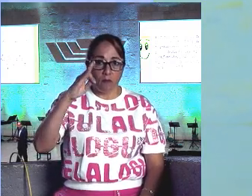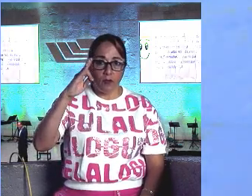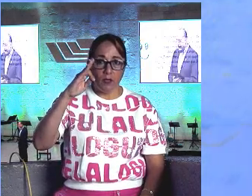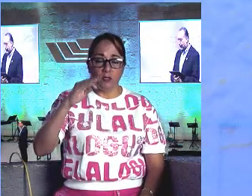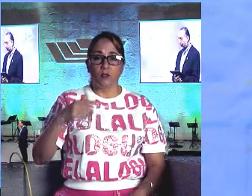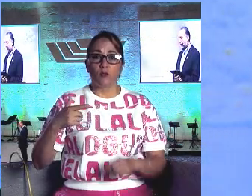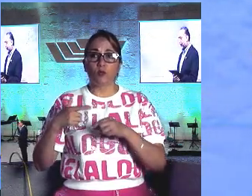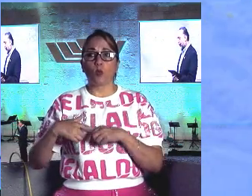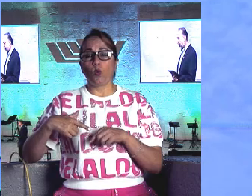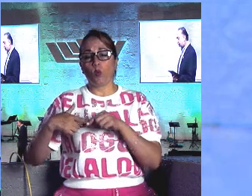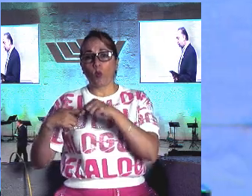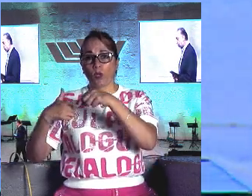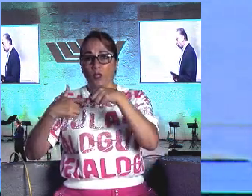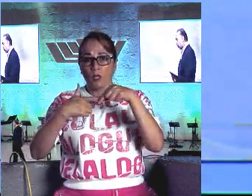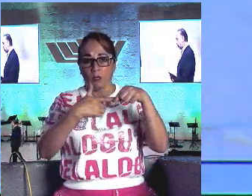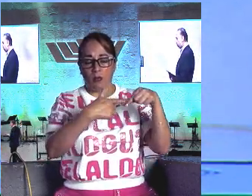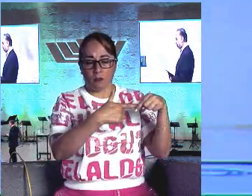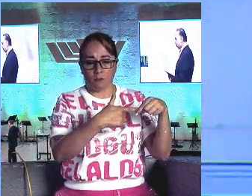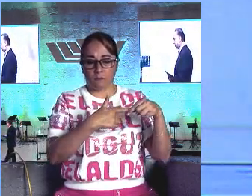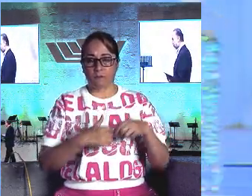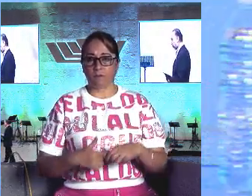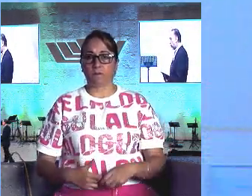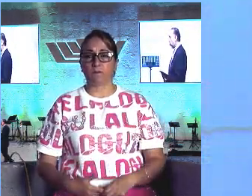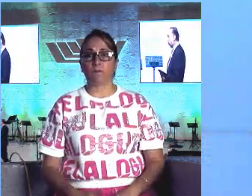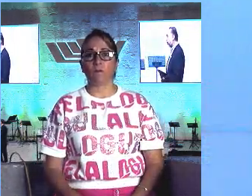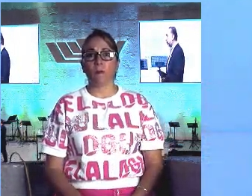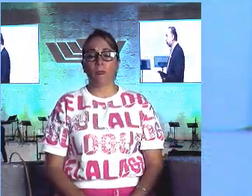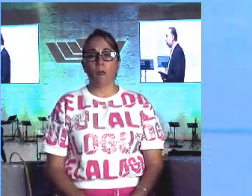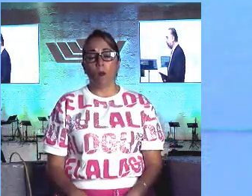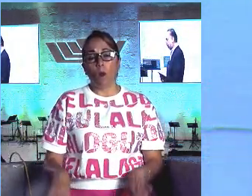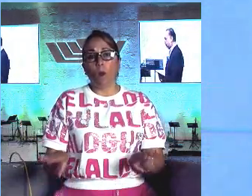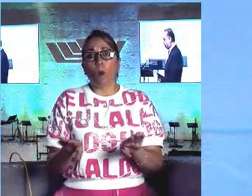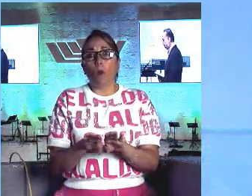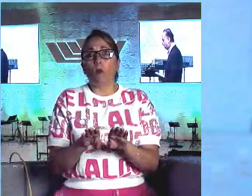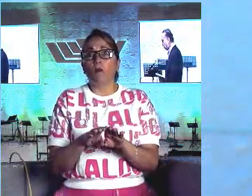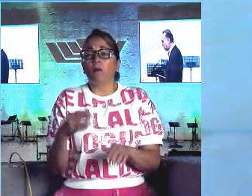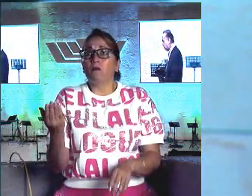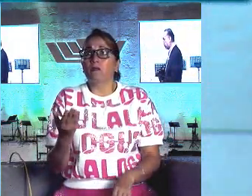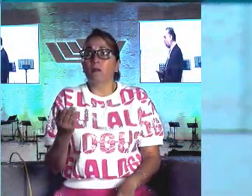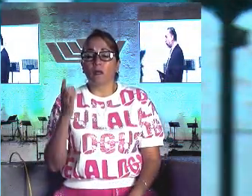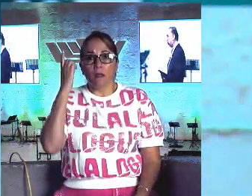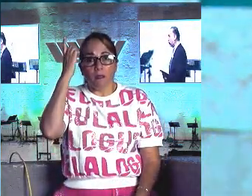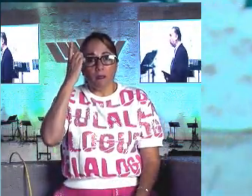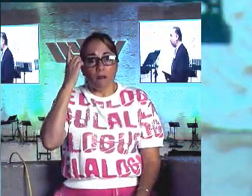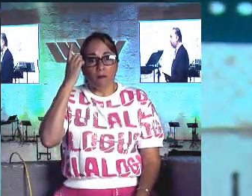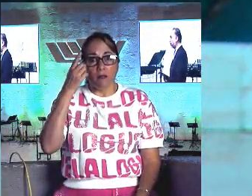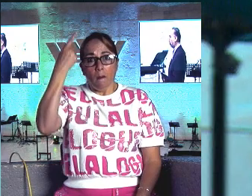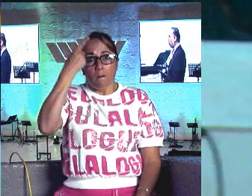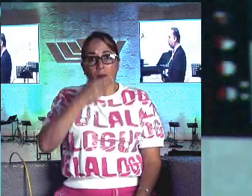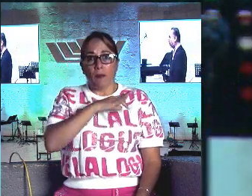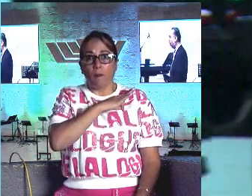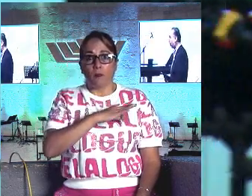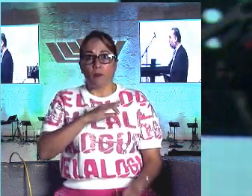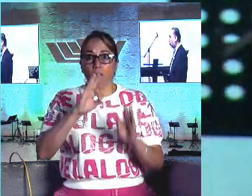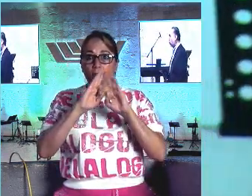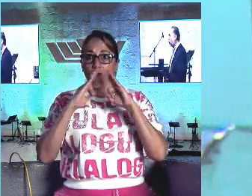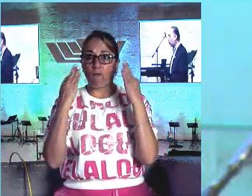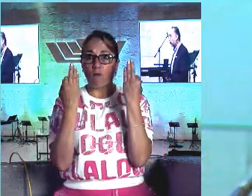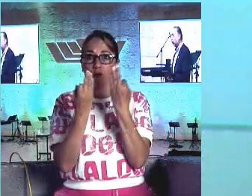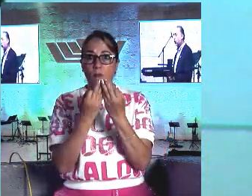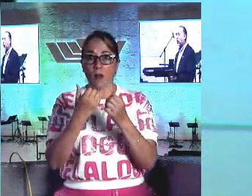Ahora, la reflexión, ¿cómo le iba a hacer David para formar un ejército